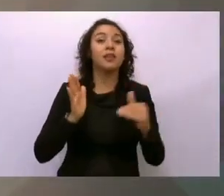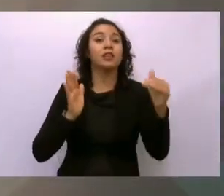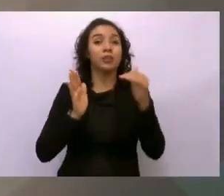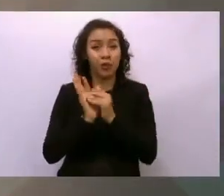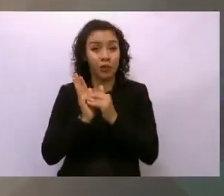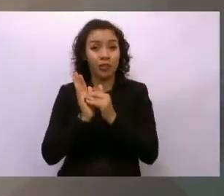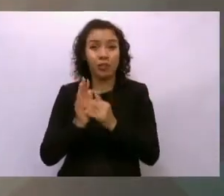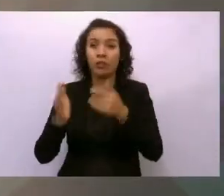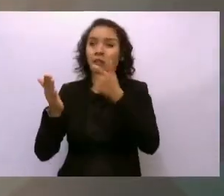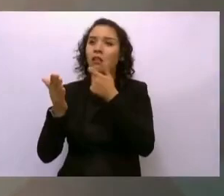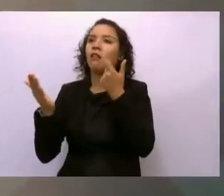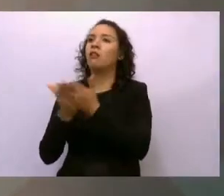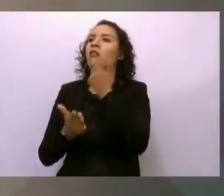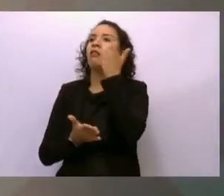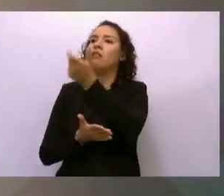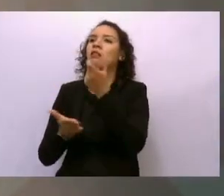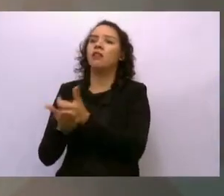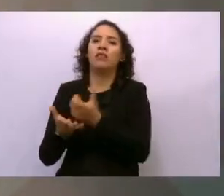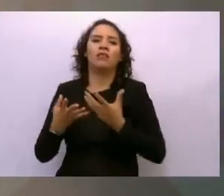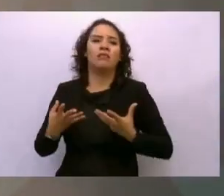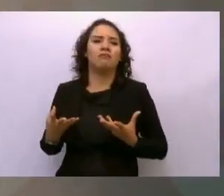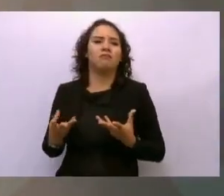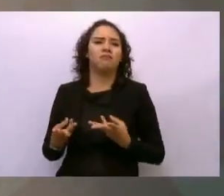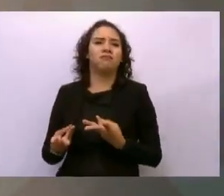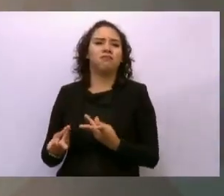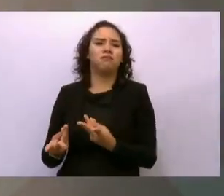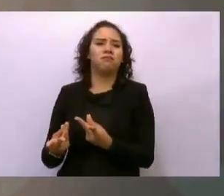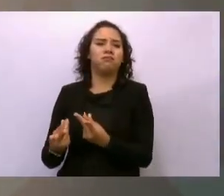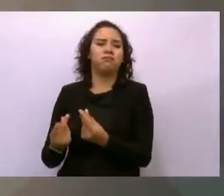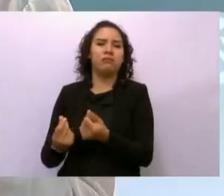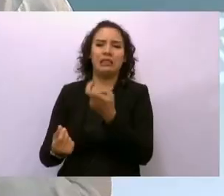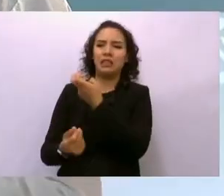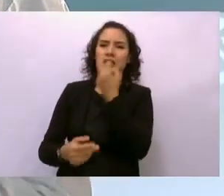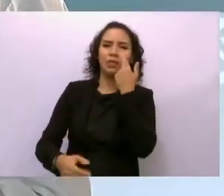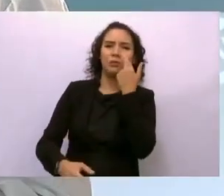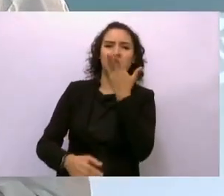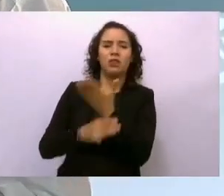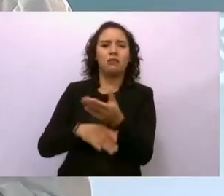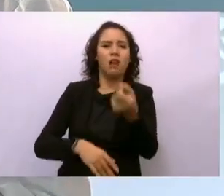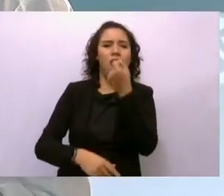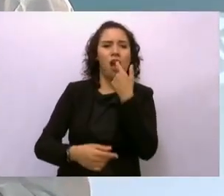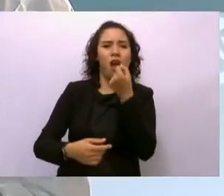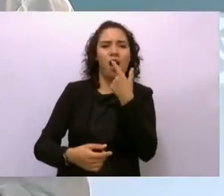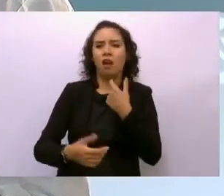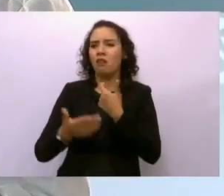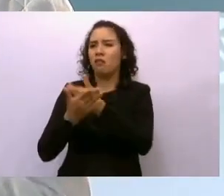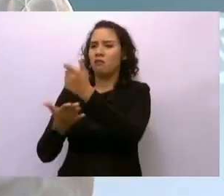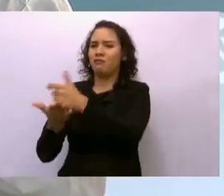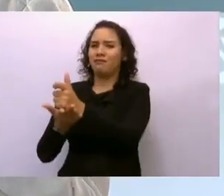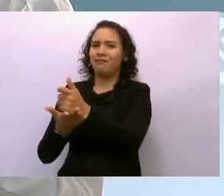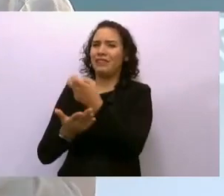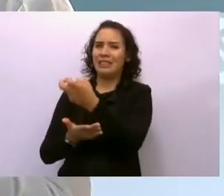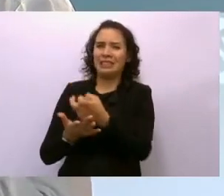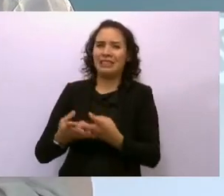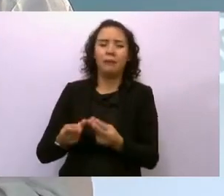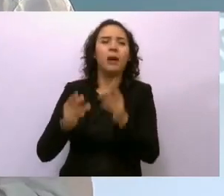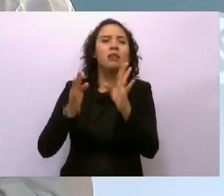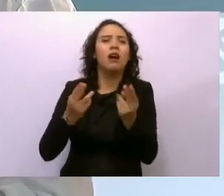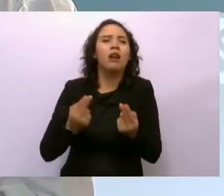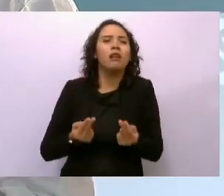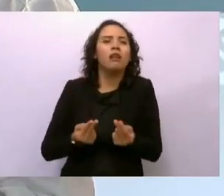el control de la compra-venta de los medicamentos, todo un negocio,